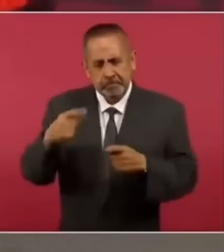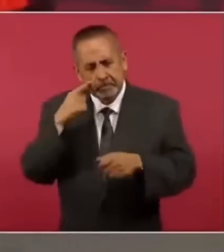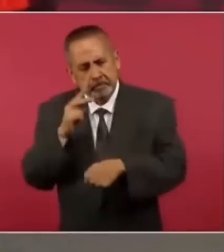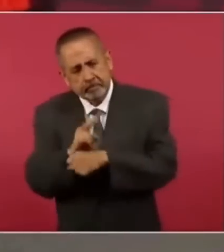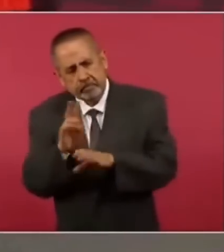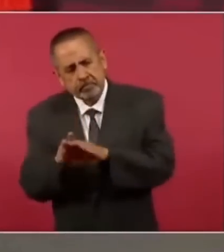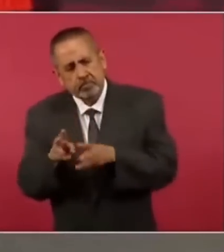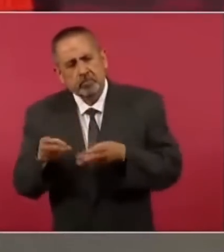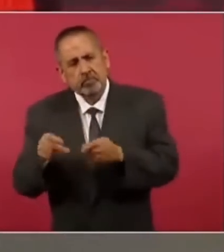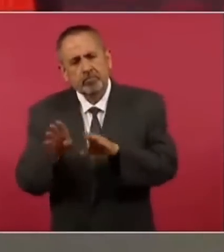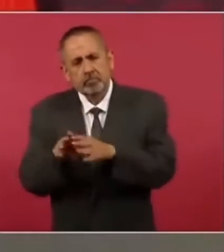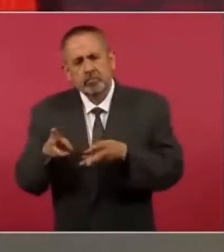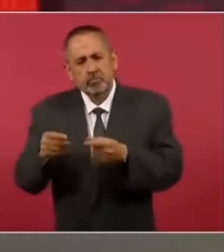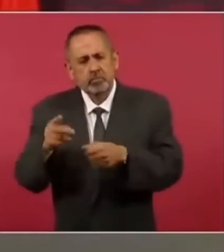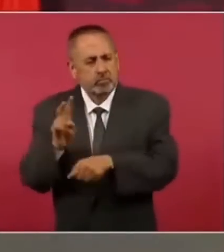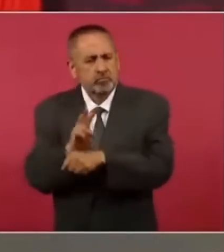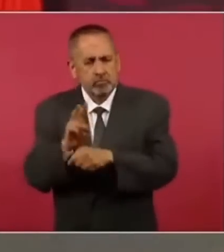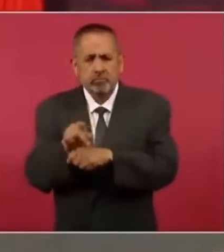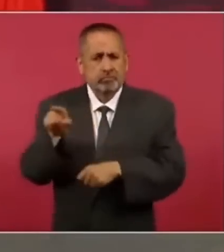seguimiento al ejercicio del gasto.